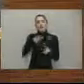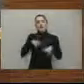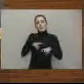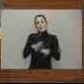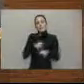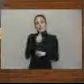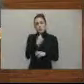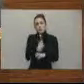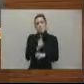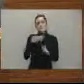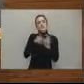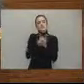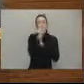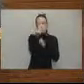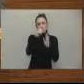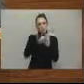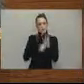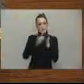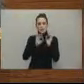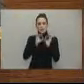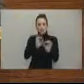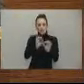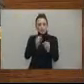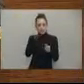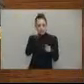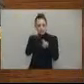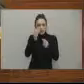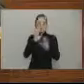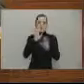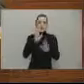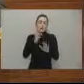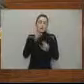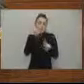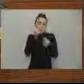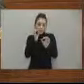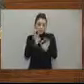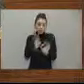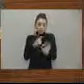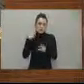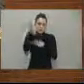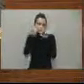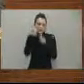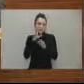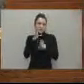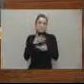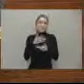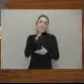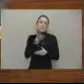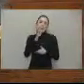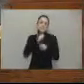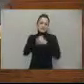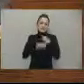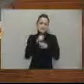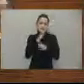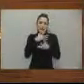2 medidas muy concretas, muy concisas, pero que esta concreción, yo creo que, y precisamente a la altura a la que nos encontramos de la legislatura, no le